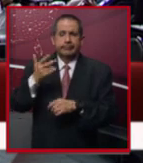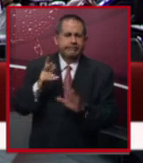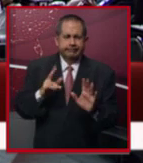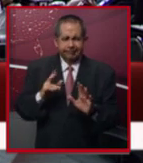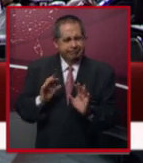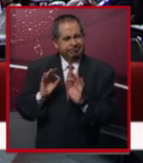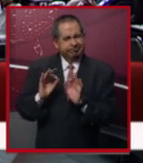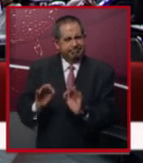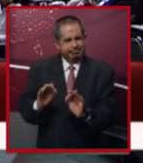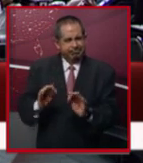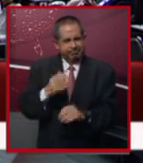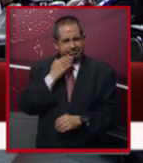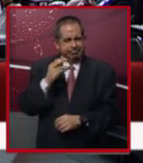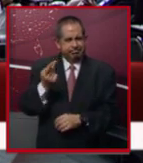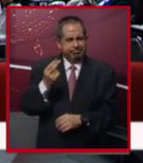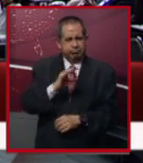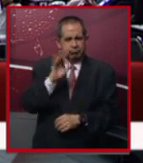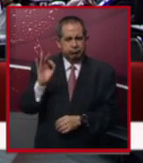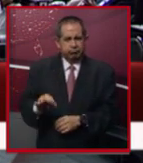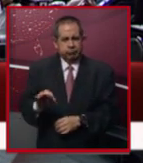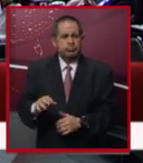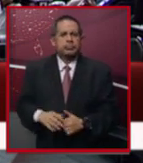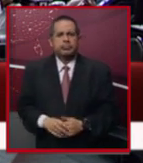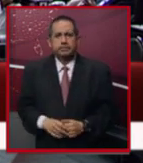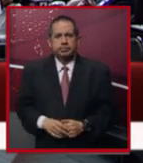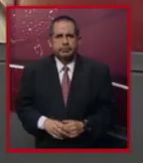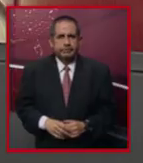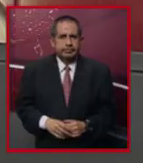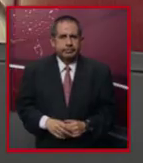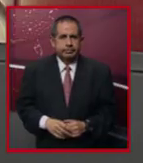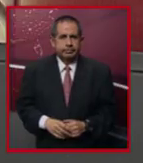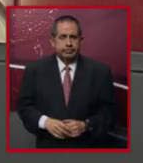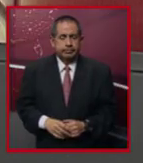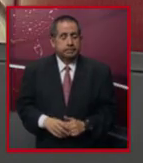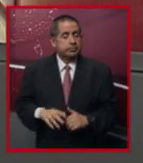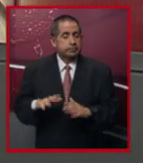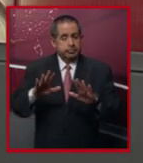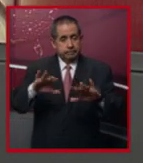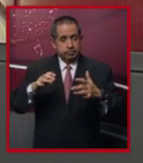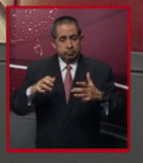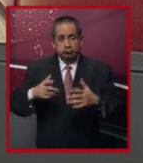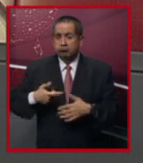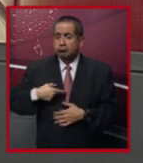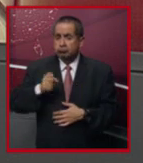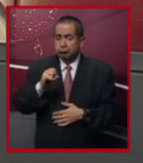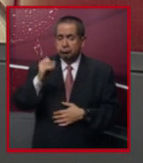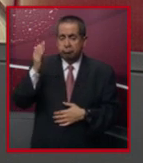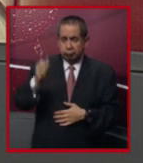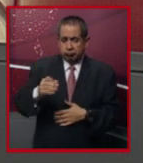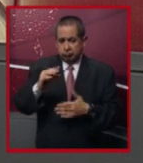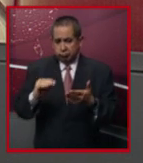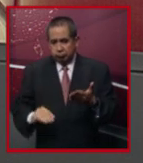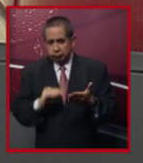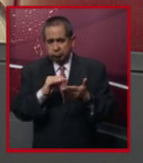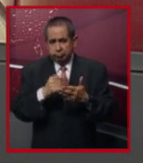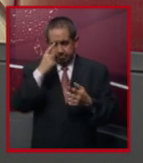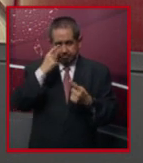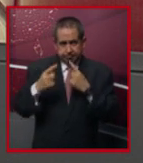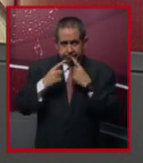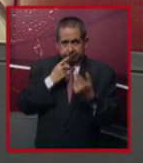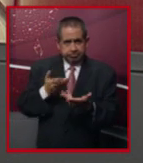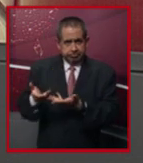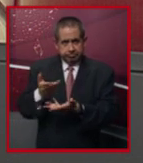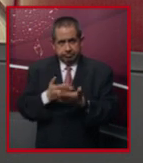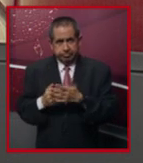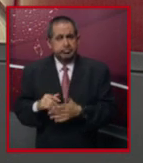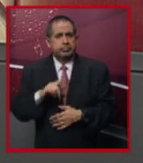ejecución de políticas públicas de un determinado gobierno. Bueno, el Pleno aceptó esta reserva a discusión, por lo